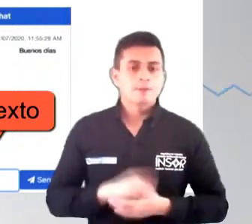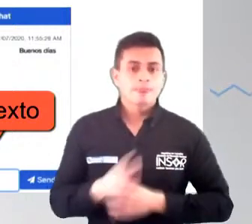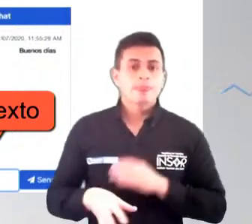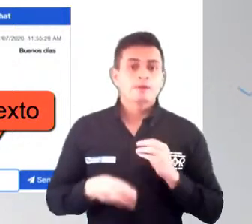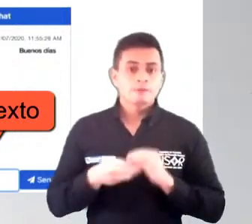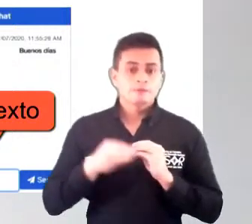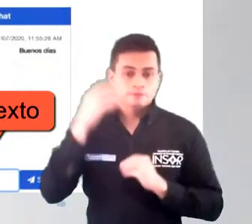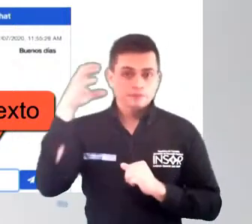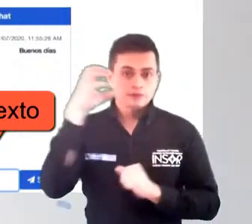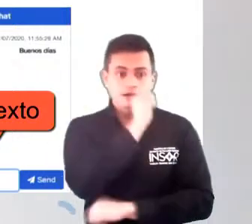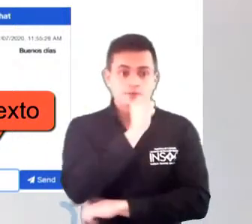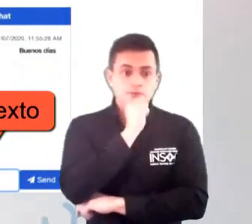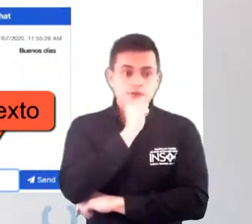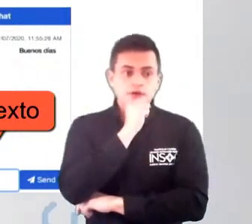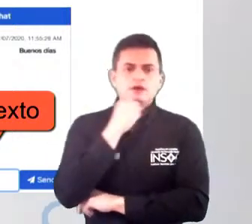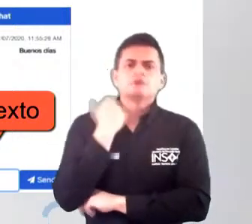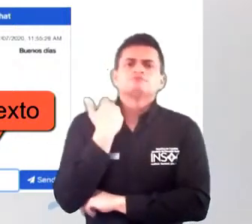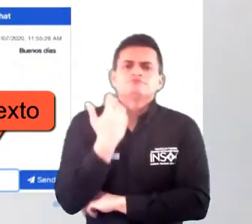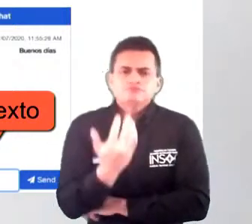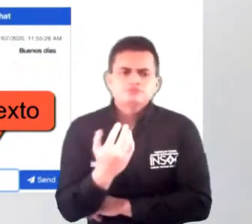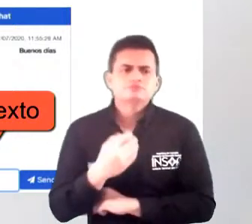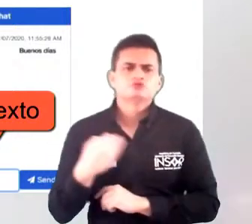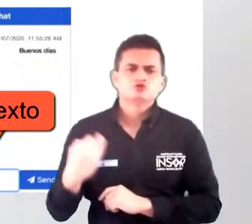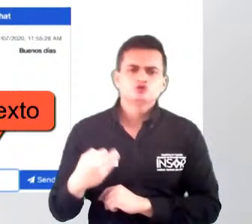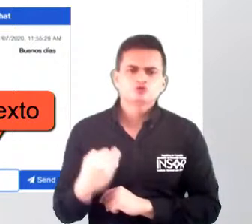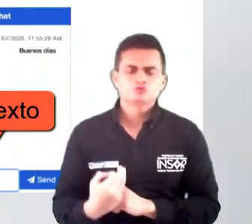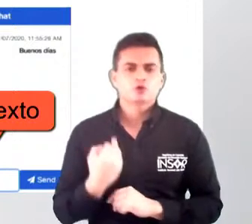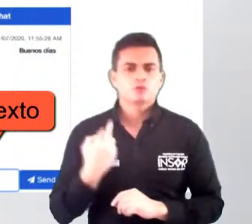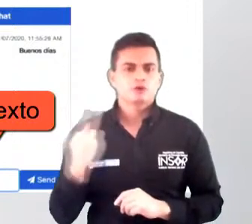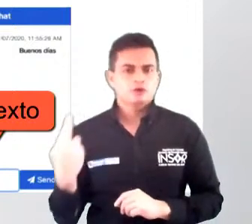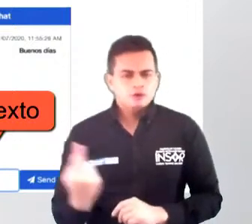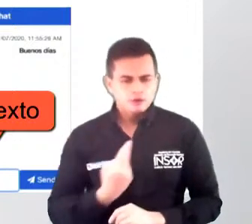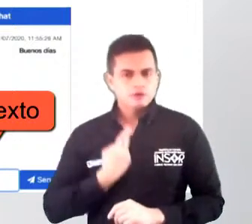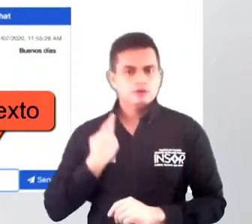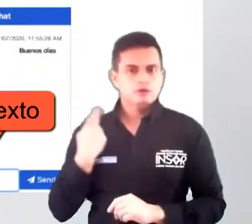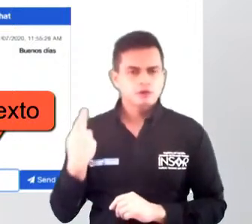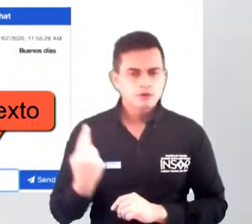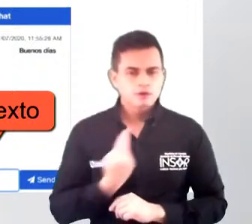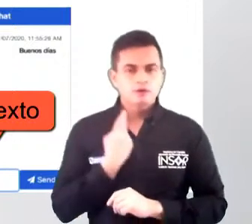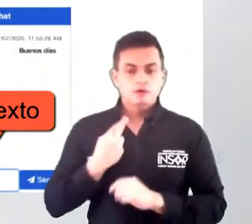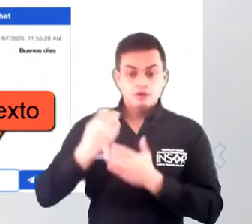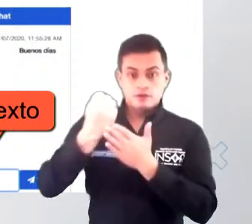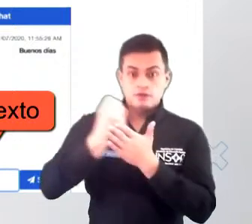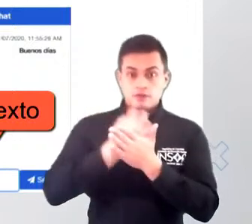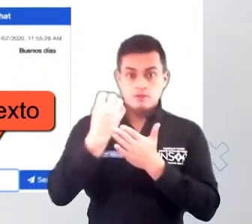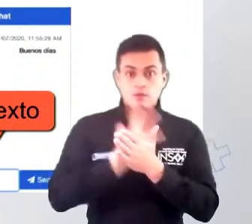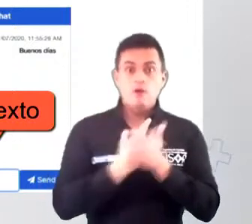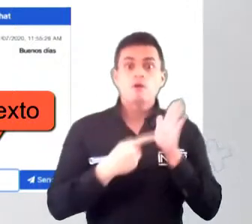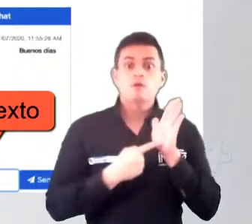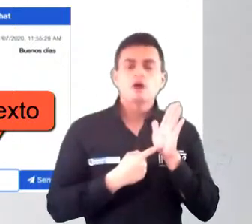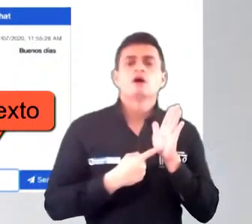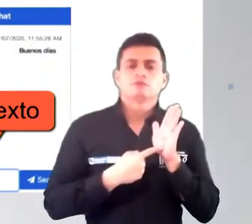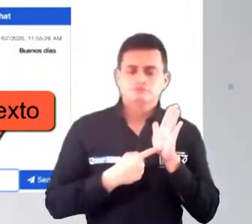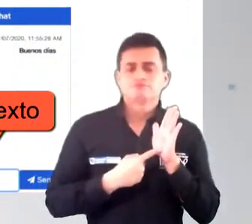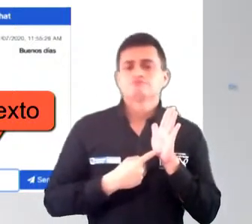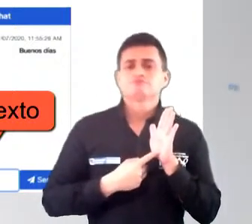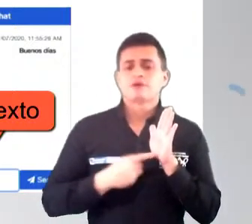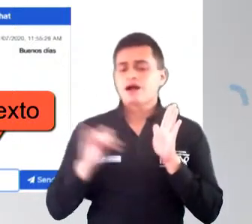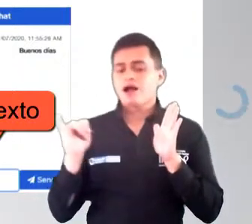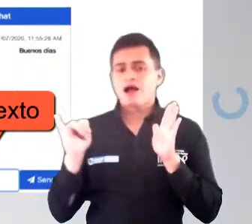de redundancia altísimo. Es decir, que las diapositivas están disponibles